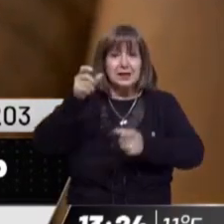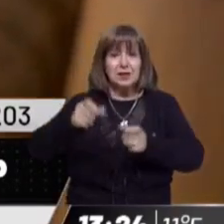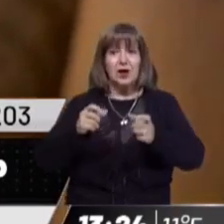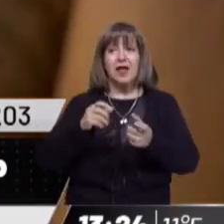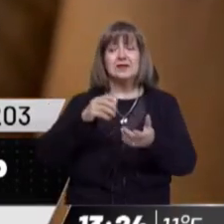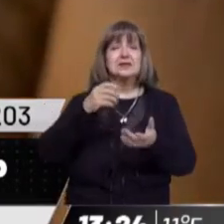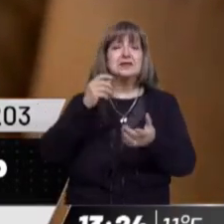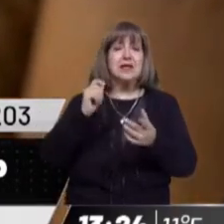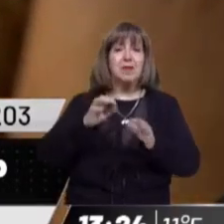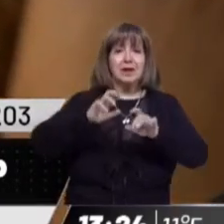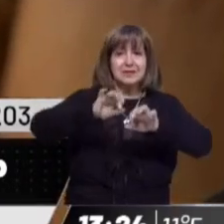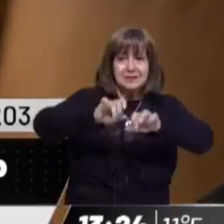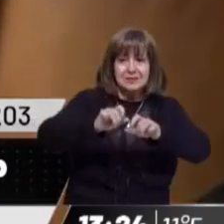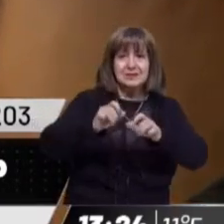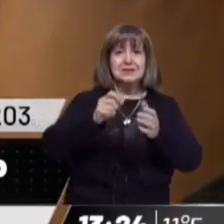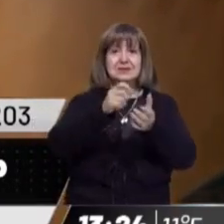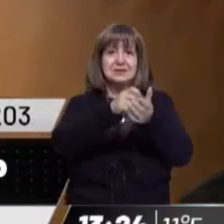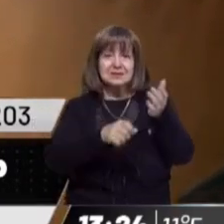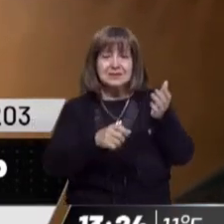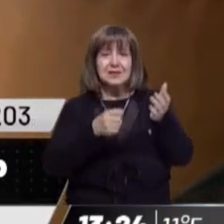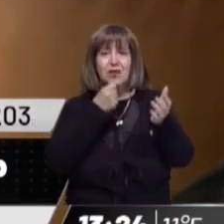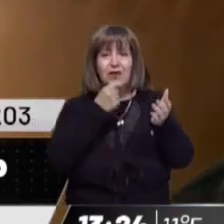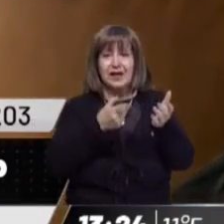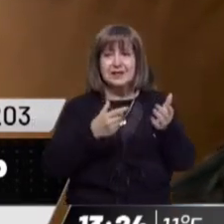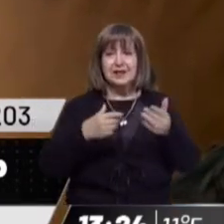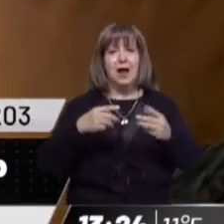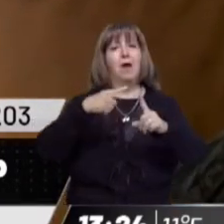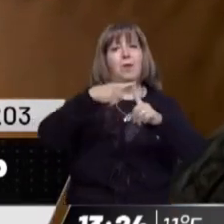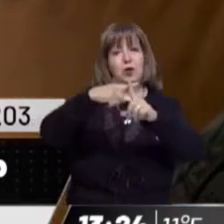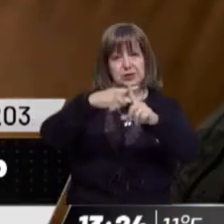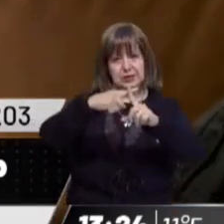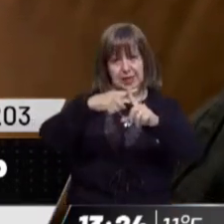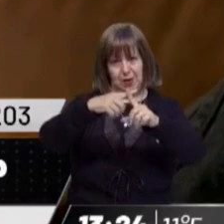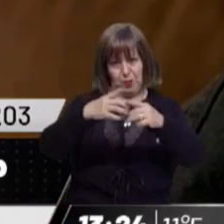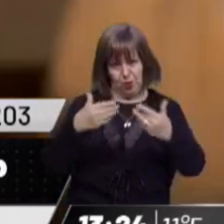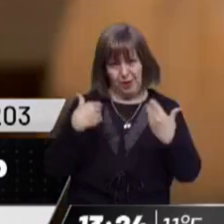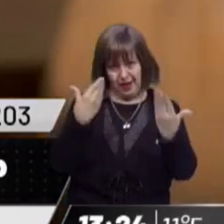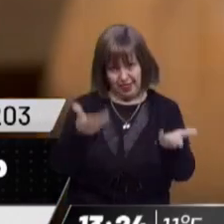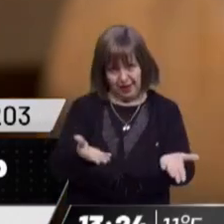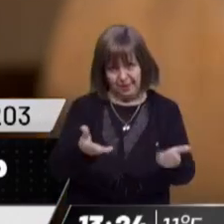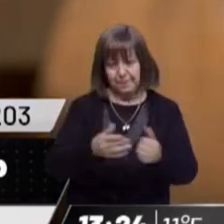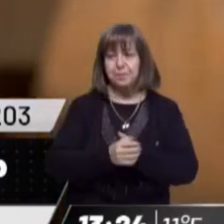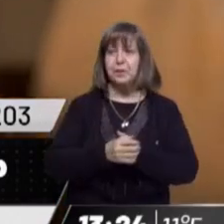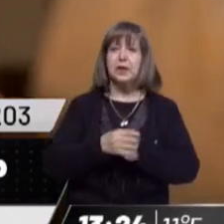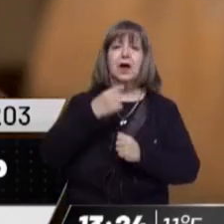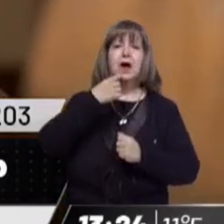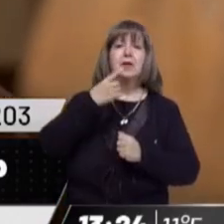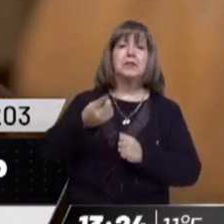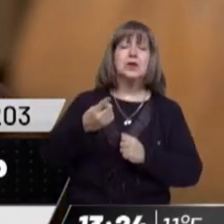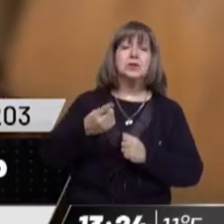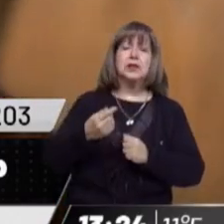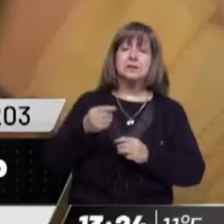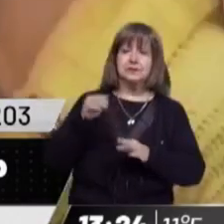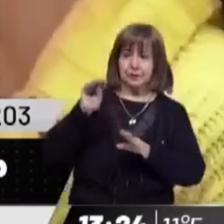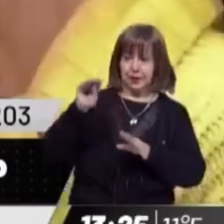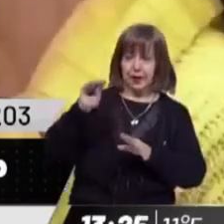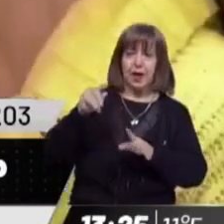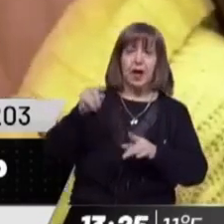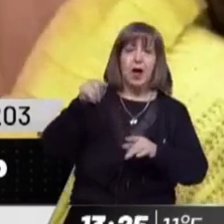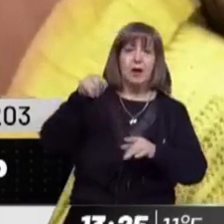también vamos a generar cambios. Procurador, cambios favorables. Sí. A partir del contacto con este chatbot que